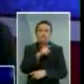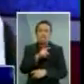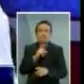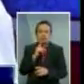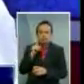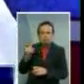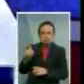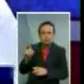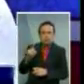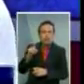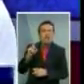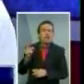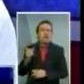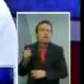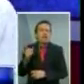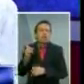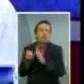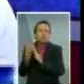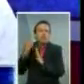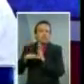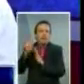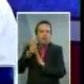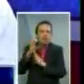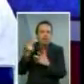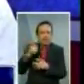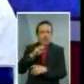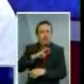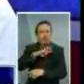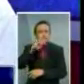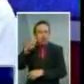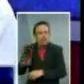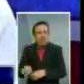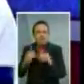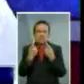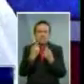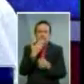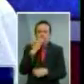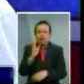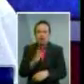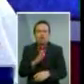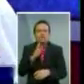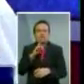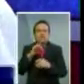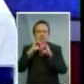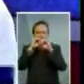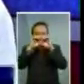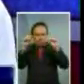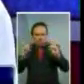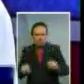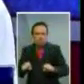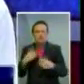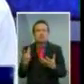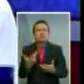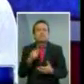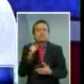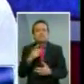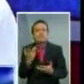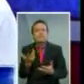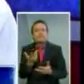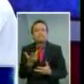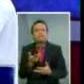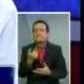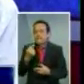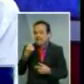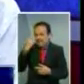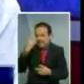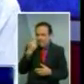mayoría. Votó por una convicción democrática, de entender que se necesita mejorar el sistema electoral y para eso era importante eliminar el guarismo 120. Por lo tanto, yo creo que esa lógica